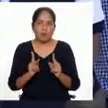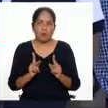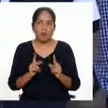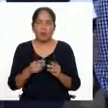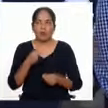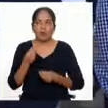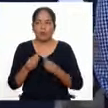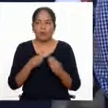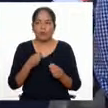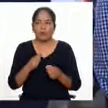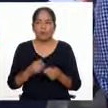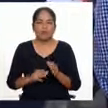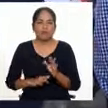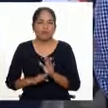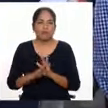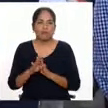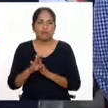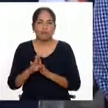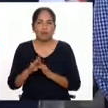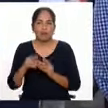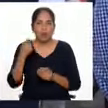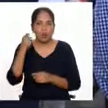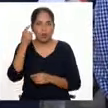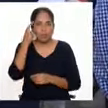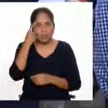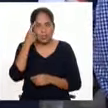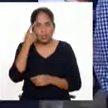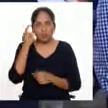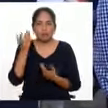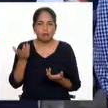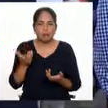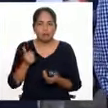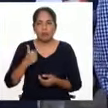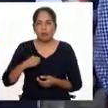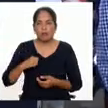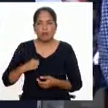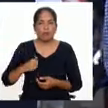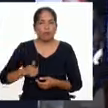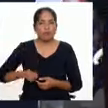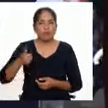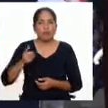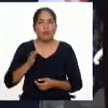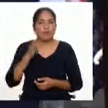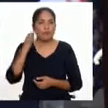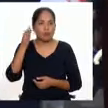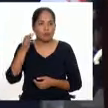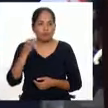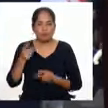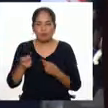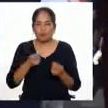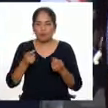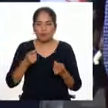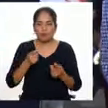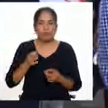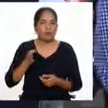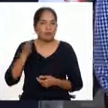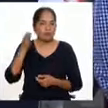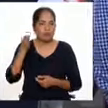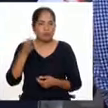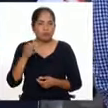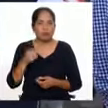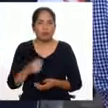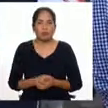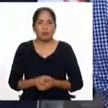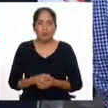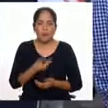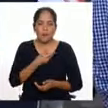tener en el ambiente político a una alcaldesa, una gobernadora, una ministra, un ministro,